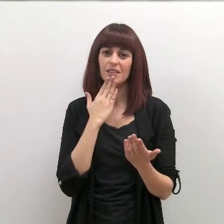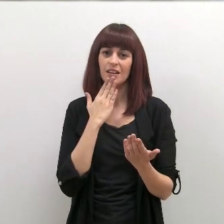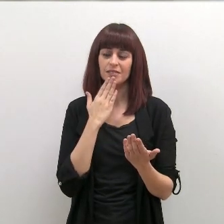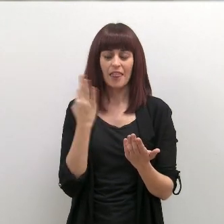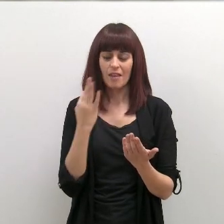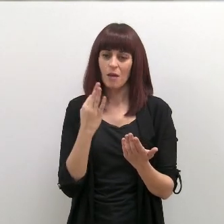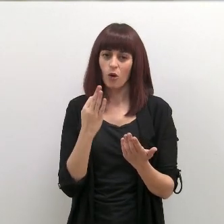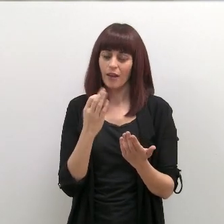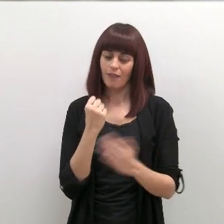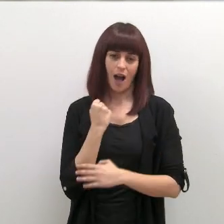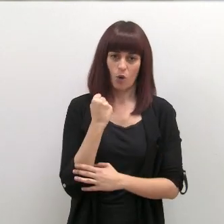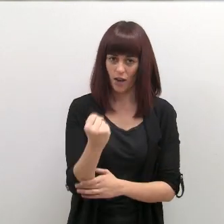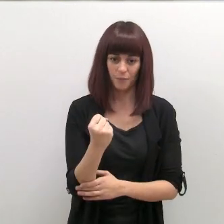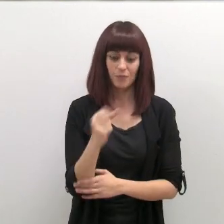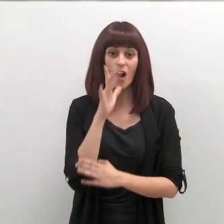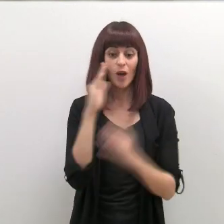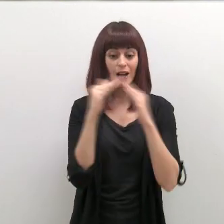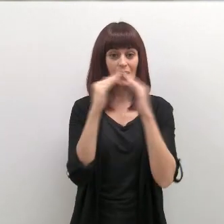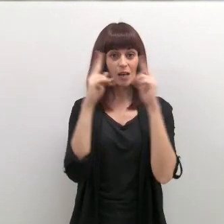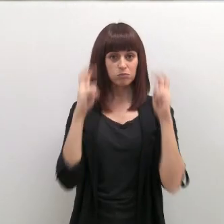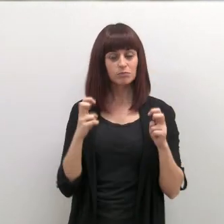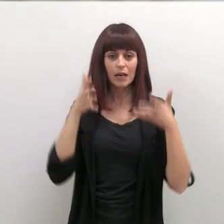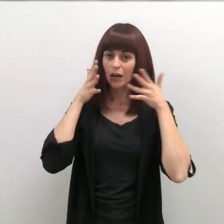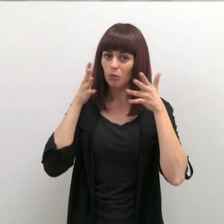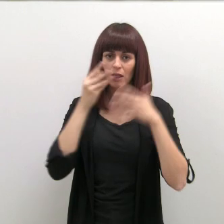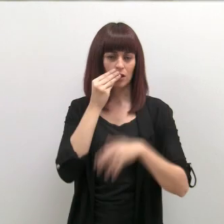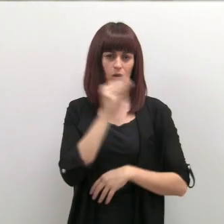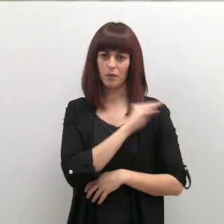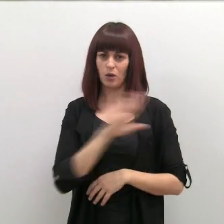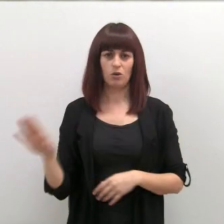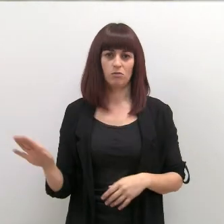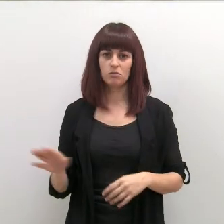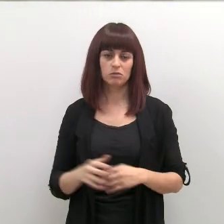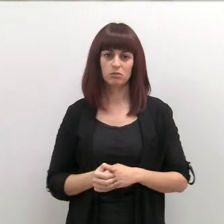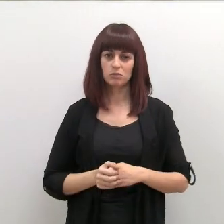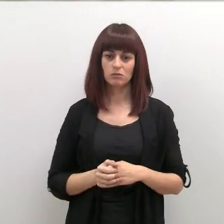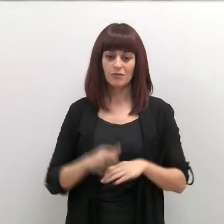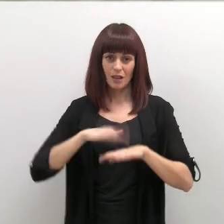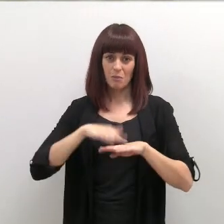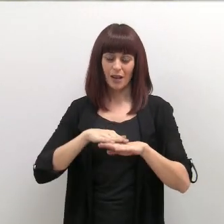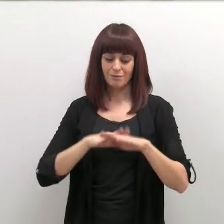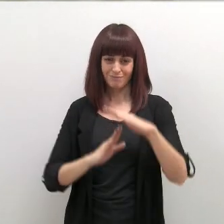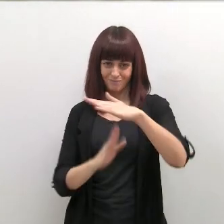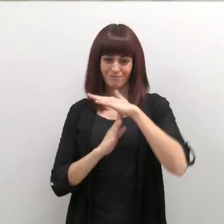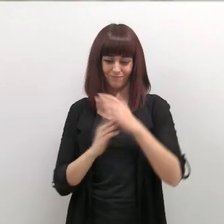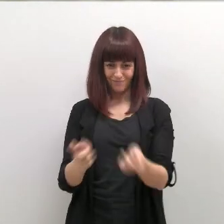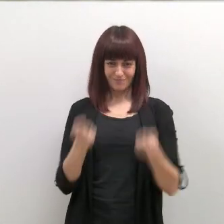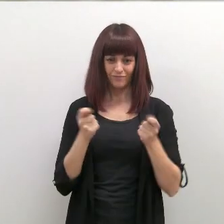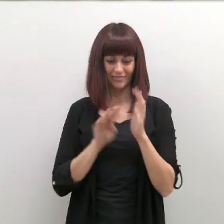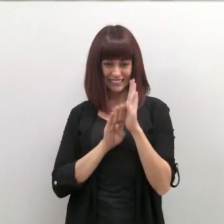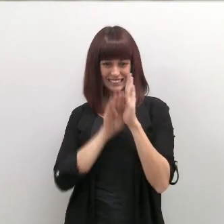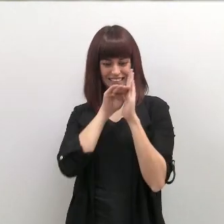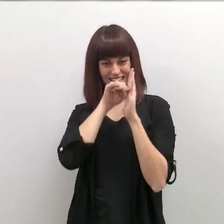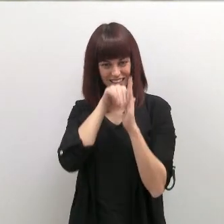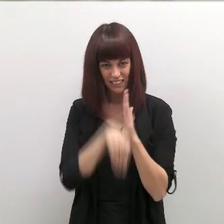poco. Ahora mismo quedarse en casa es la recomendación mejor que podemos dar para frenar esta curva. Para